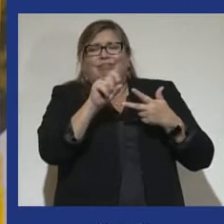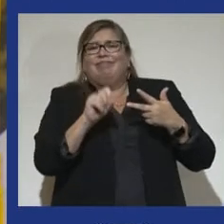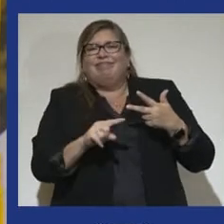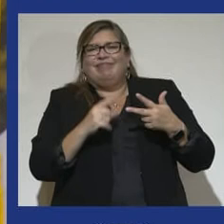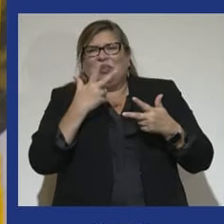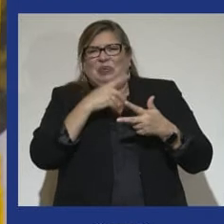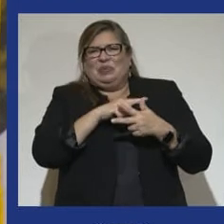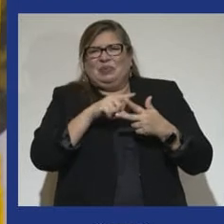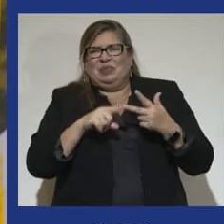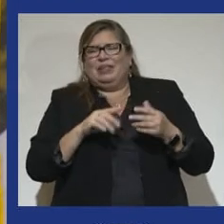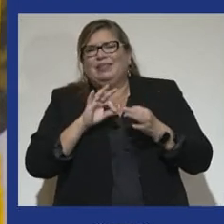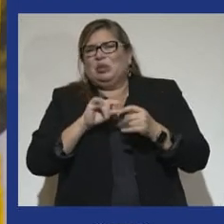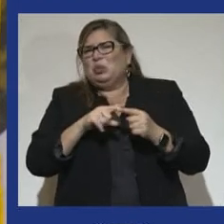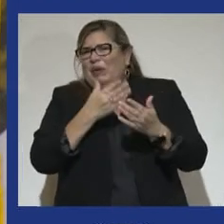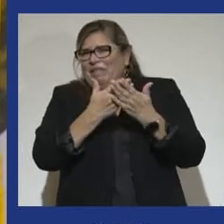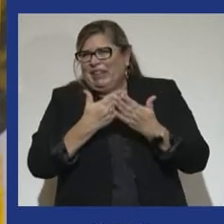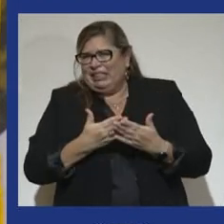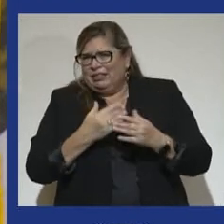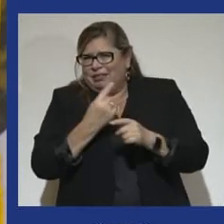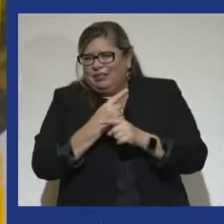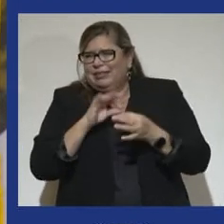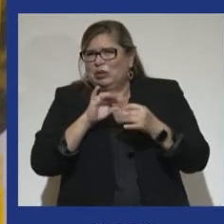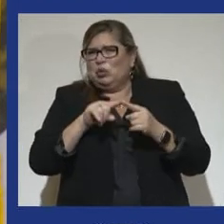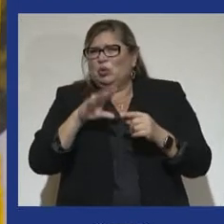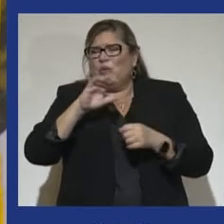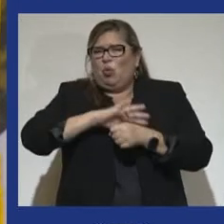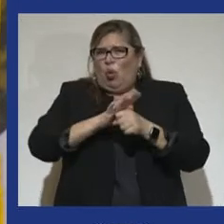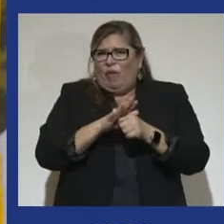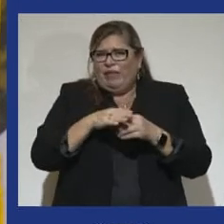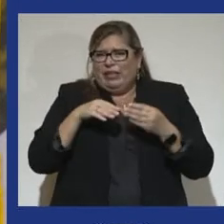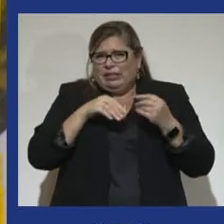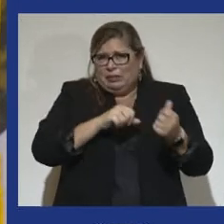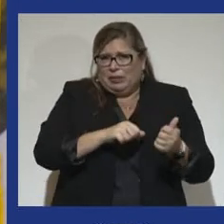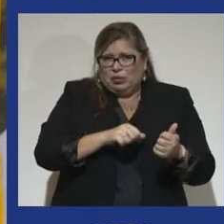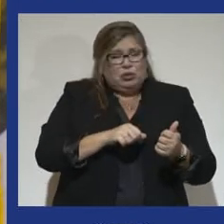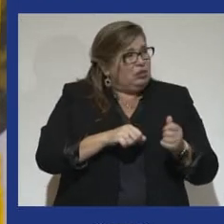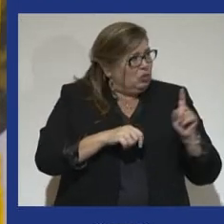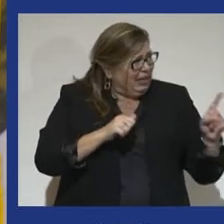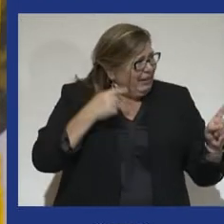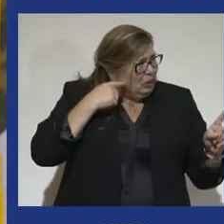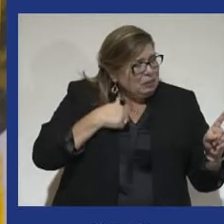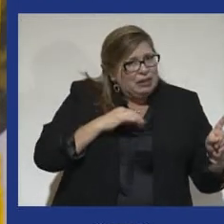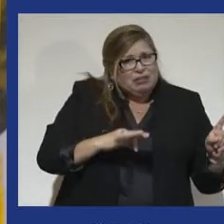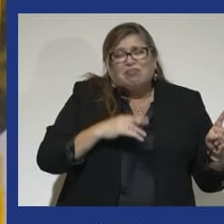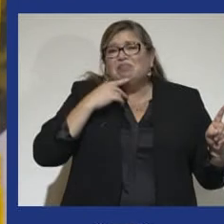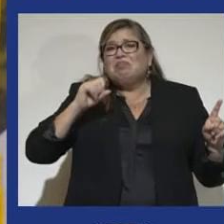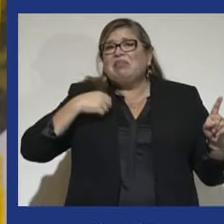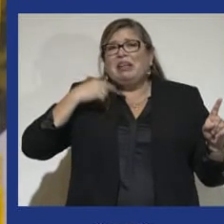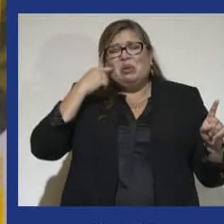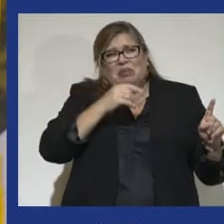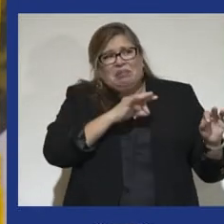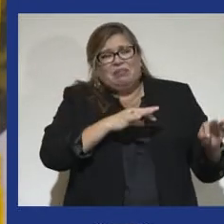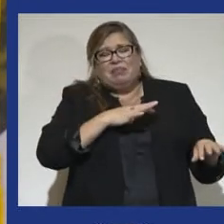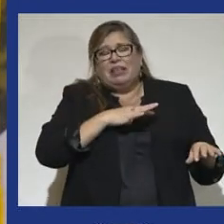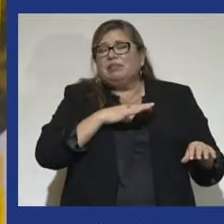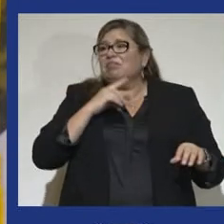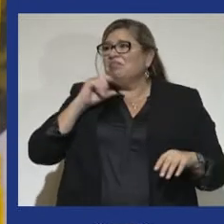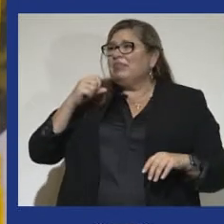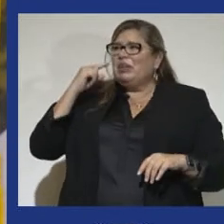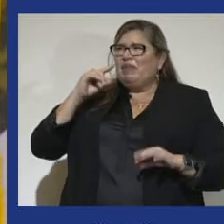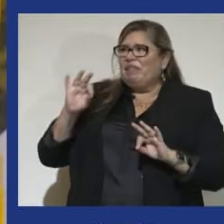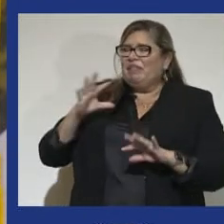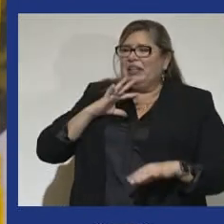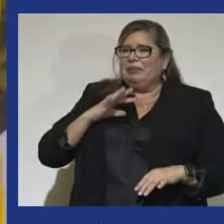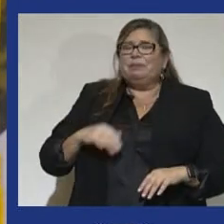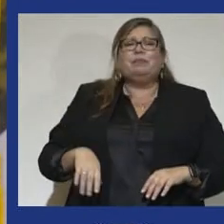es solamente para para saber un poco más claramente cuáles son se puede confirmar algunos datos se